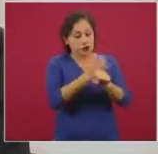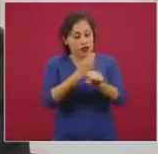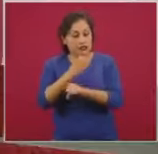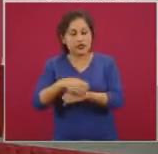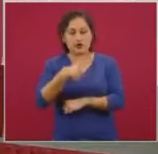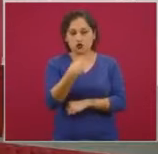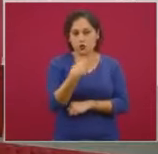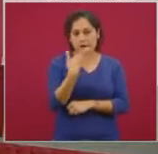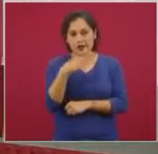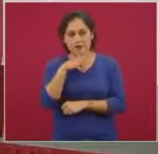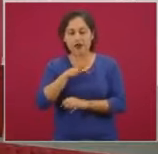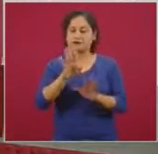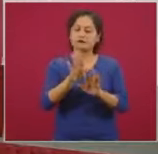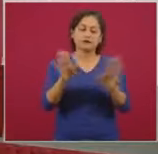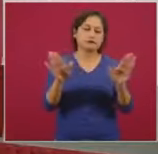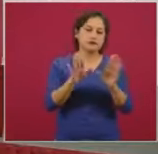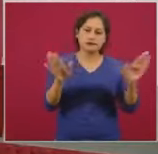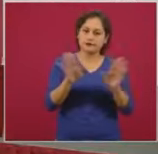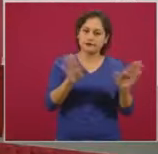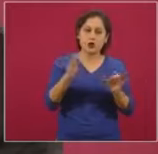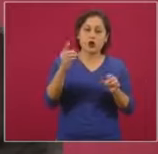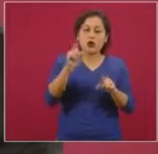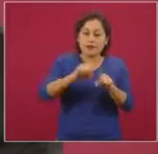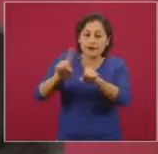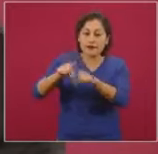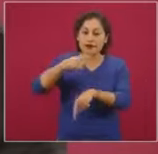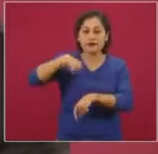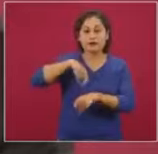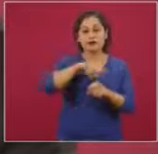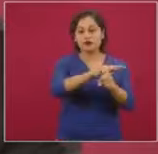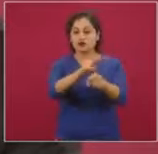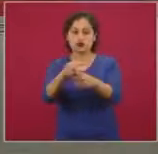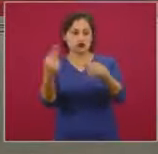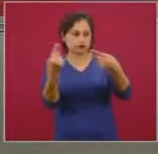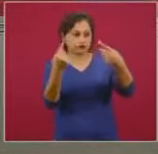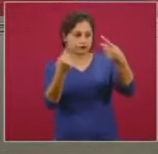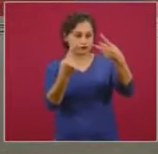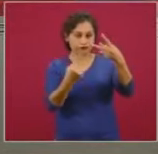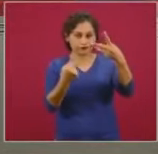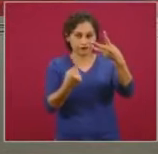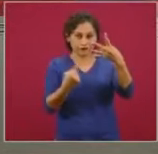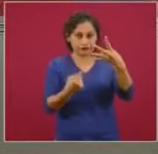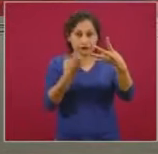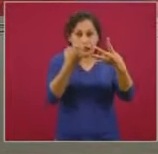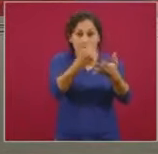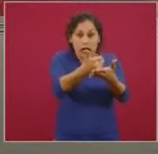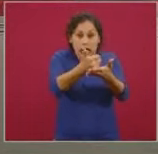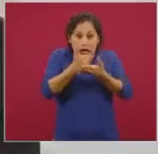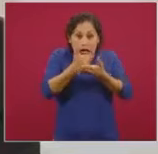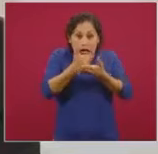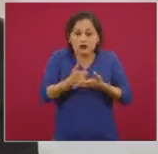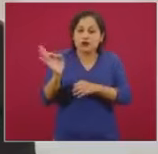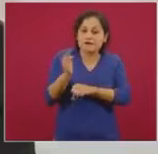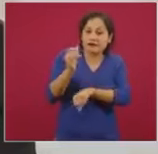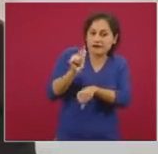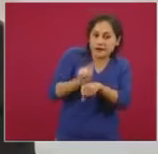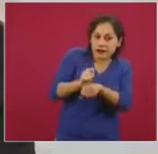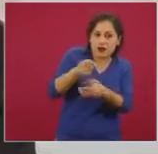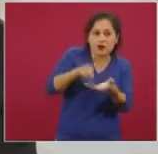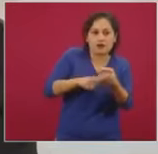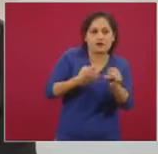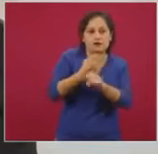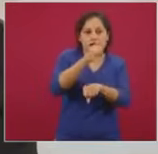para prácticamente todos los indicadores que tenemos de vigilancia. Más bien es una herramienta que nos ayuda tanto a nivel federal como a nivel de la